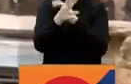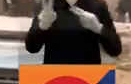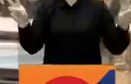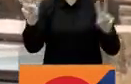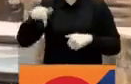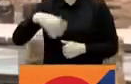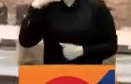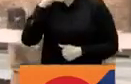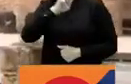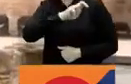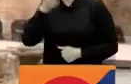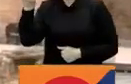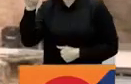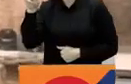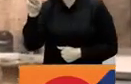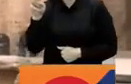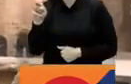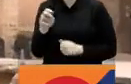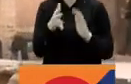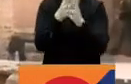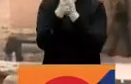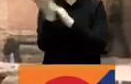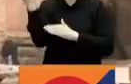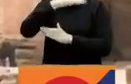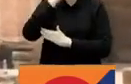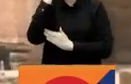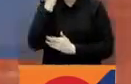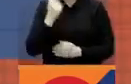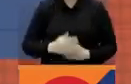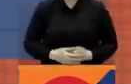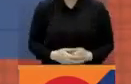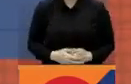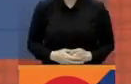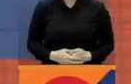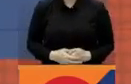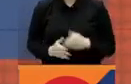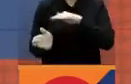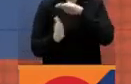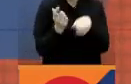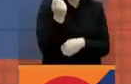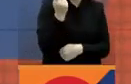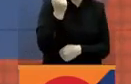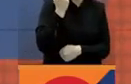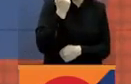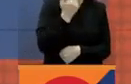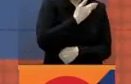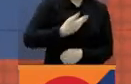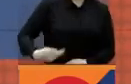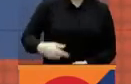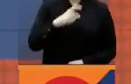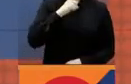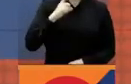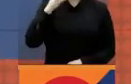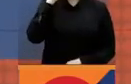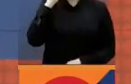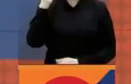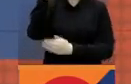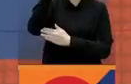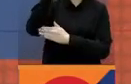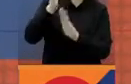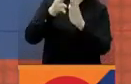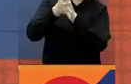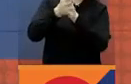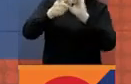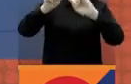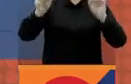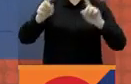Diego Giraldo, en RTVC Noticias, conectados 24/7. Hace pocos minutos, el presidente Iván Duque habló de la reapertura de la